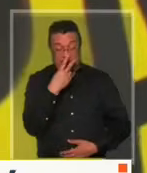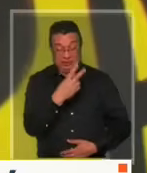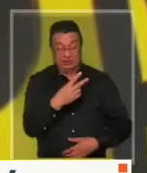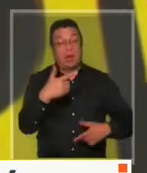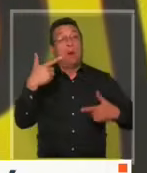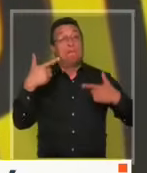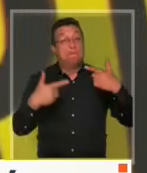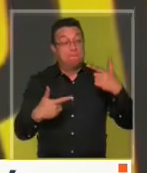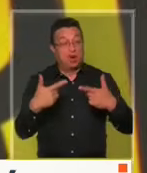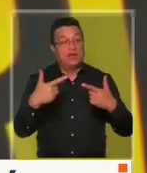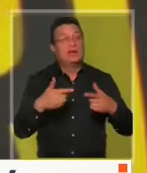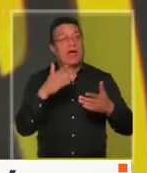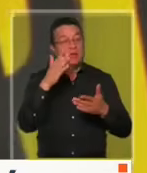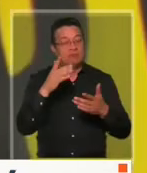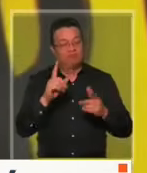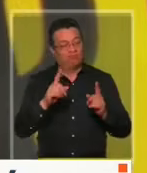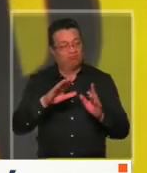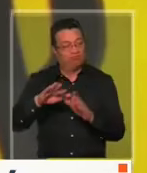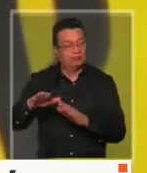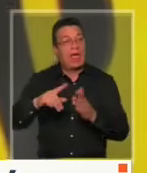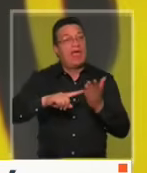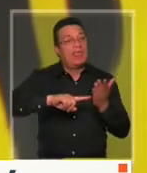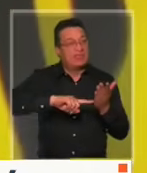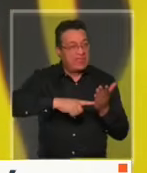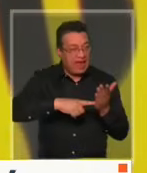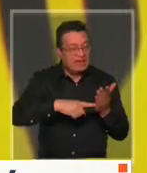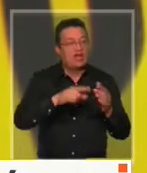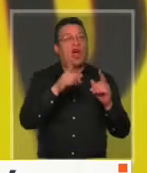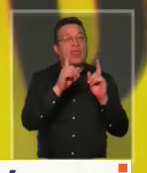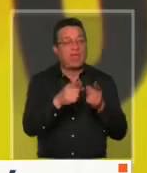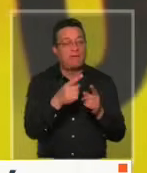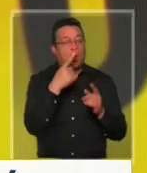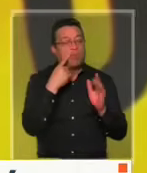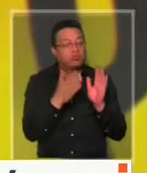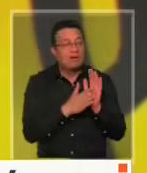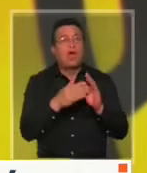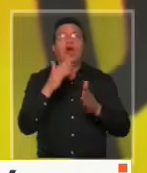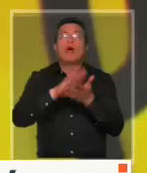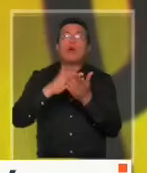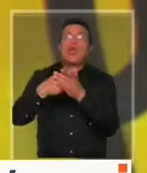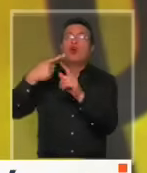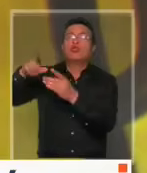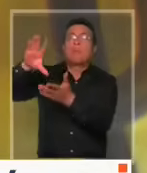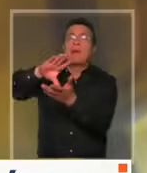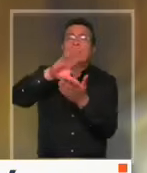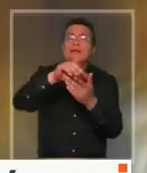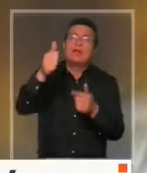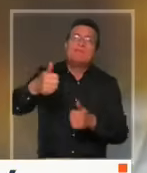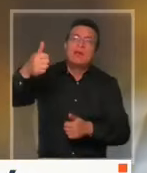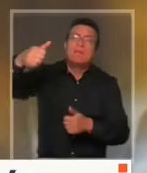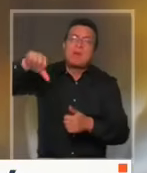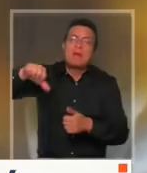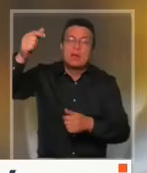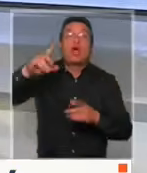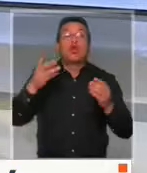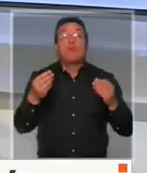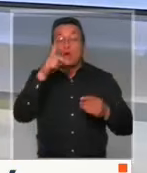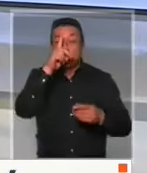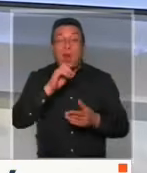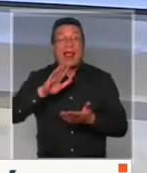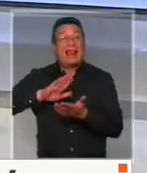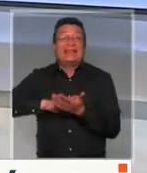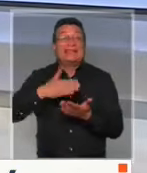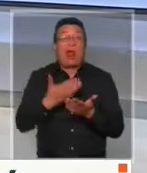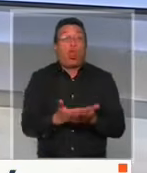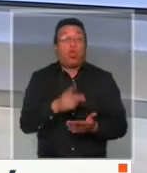tiene que ser más técnica, que tiene que basarse en la evidencia, en la experiencia internacional. Tenemos que empezar a tratar la seguridad como tratamos la salud,